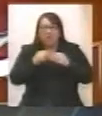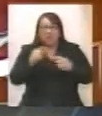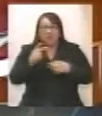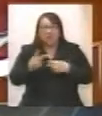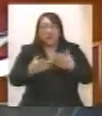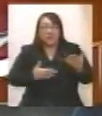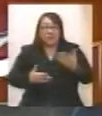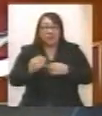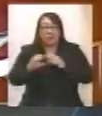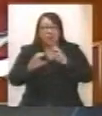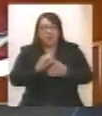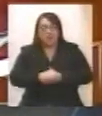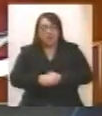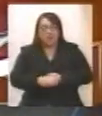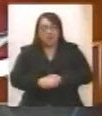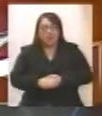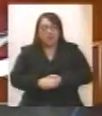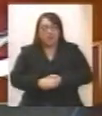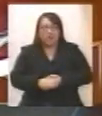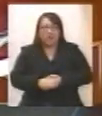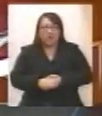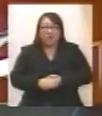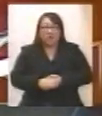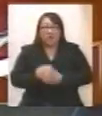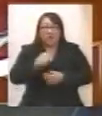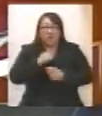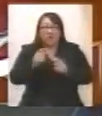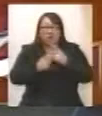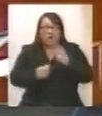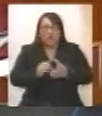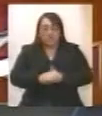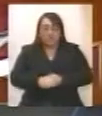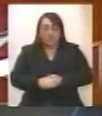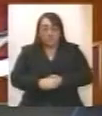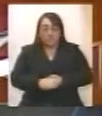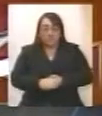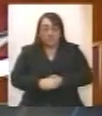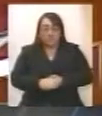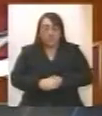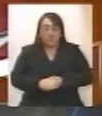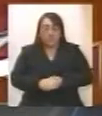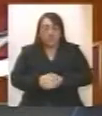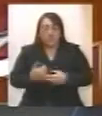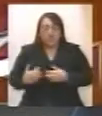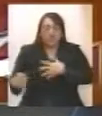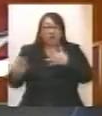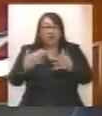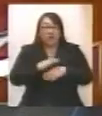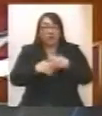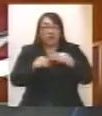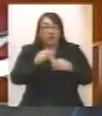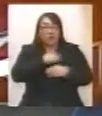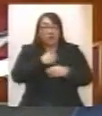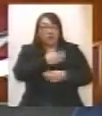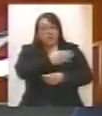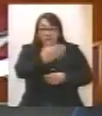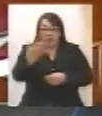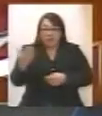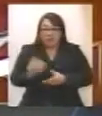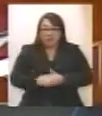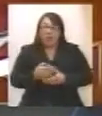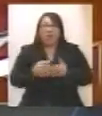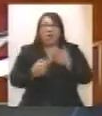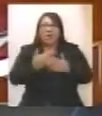de servicio y diálogo. Señores parlamentarios, he venido con el gabinete